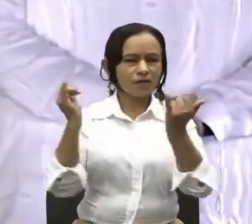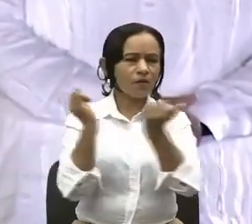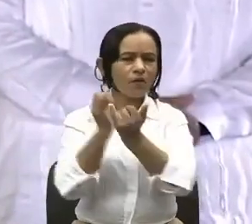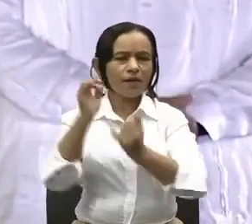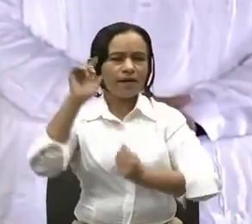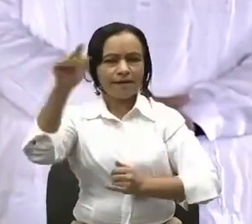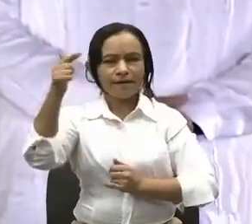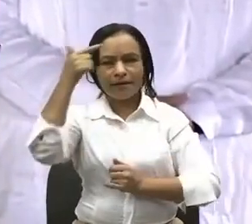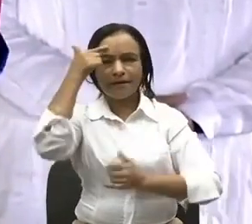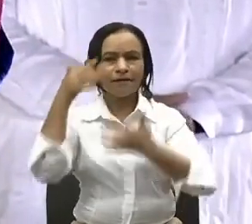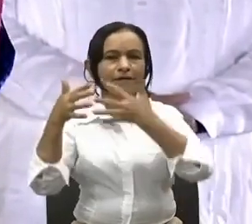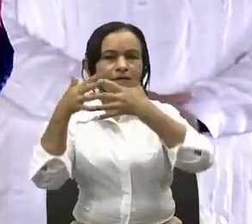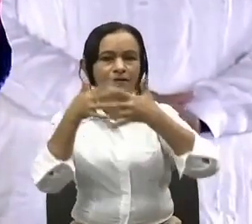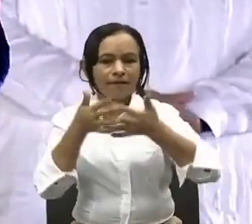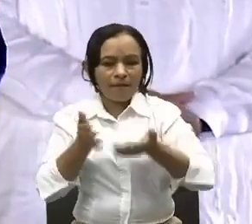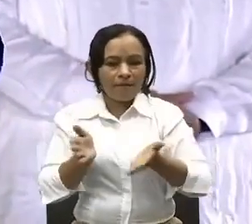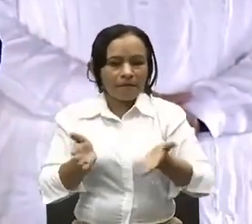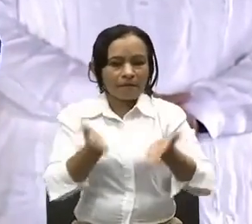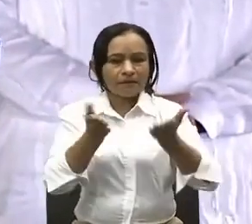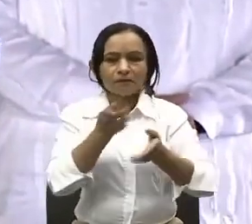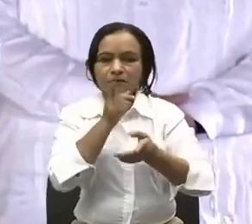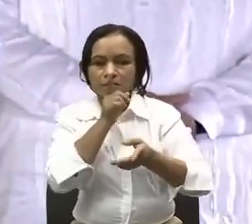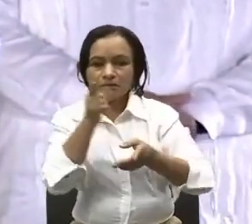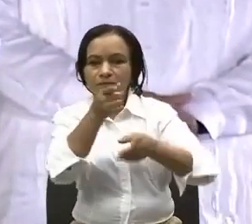el que promovía esos crímenes.